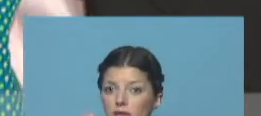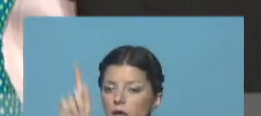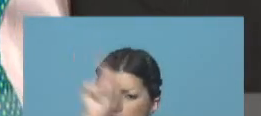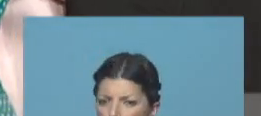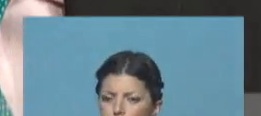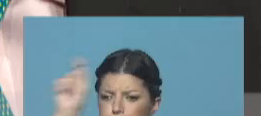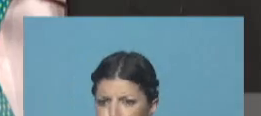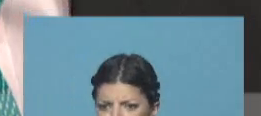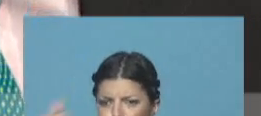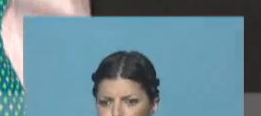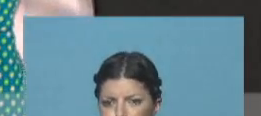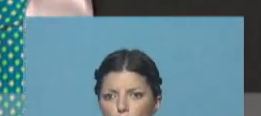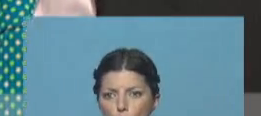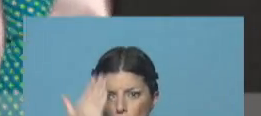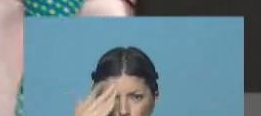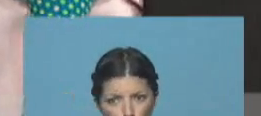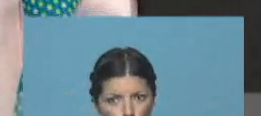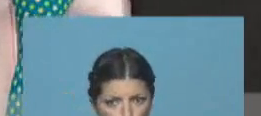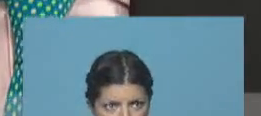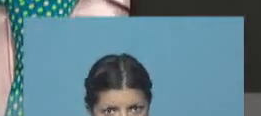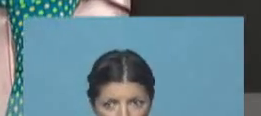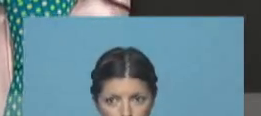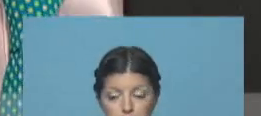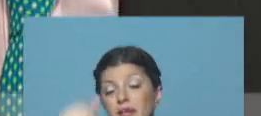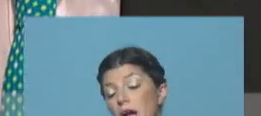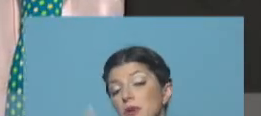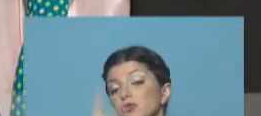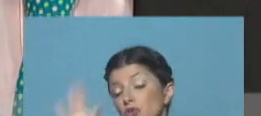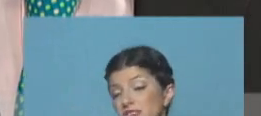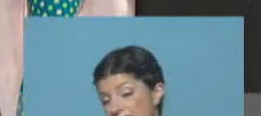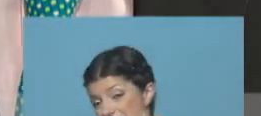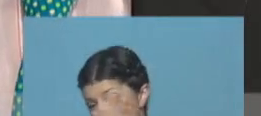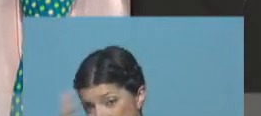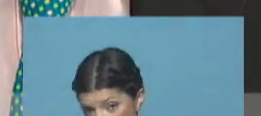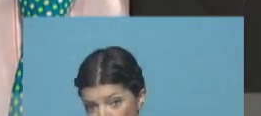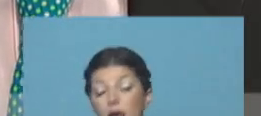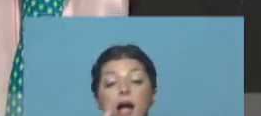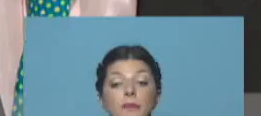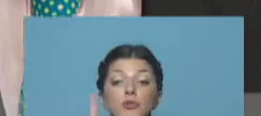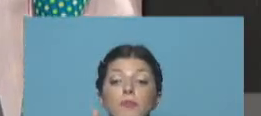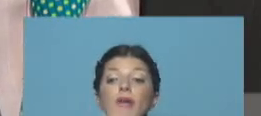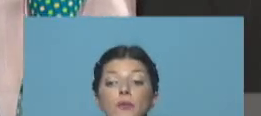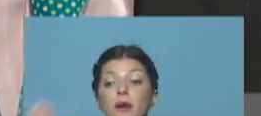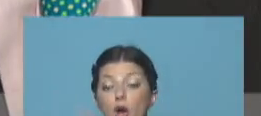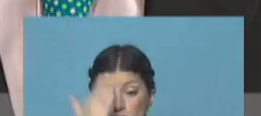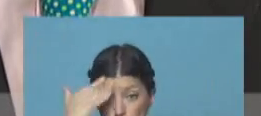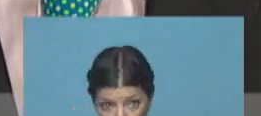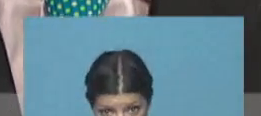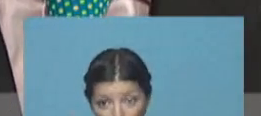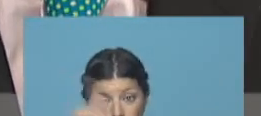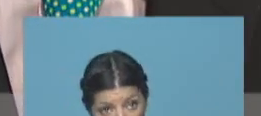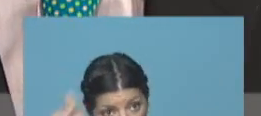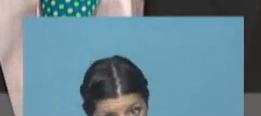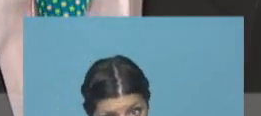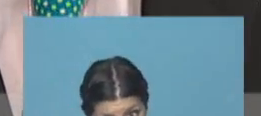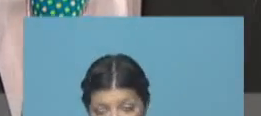redactar una nueva constitución. En este caso podría demorar 2 años. Mientras se redacta esa nueva nueva constitución, ¿se convocará a las elecciones a las que no